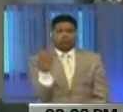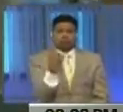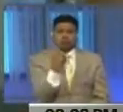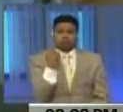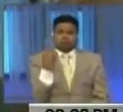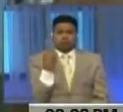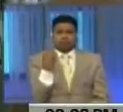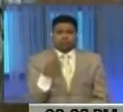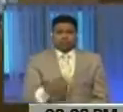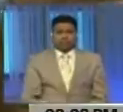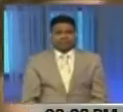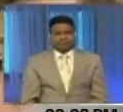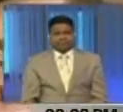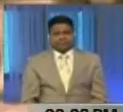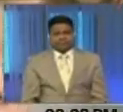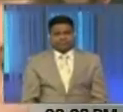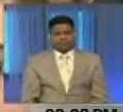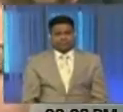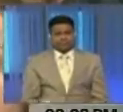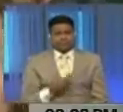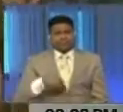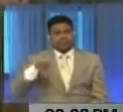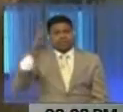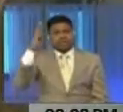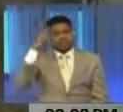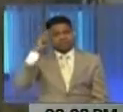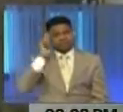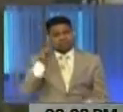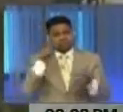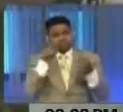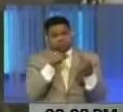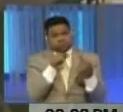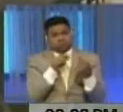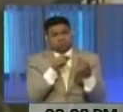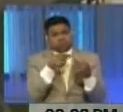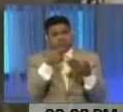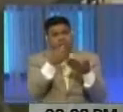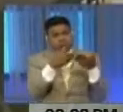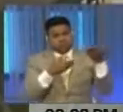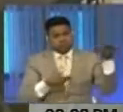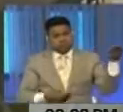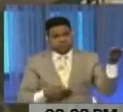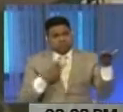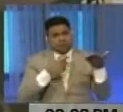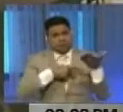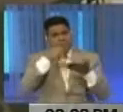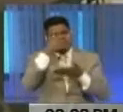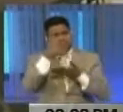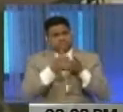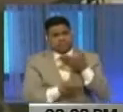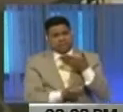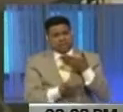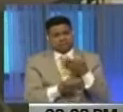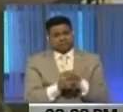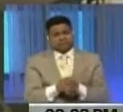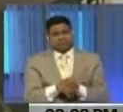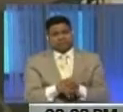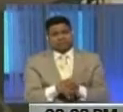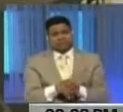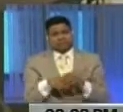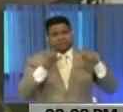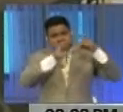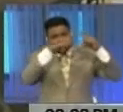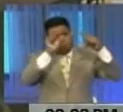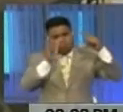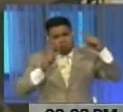razón, bajo ese contexto, la punta de lanza de nuestro proyecto de desarrollo minero es el arco minero del Orinoco, como